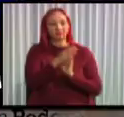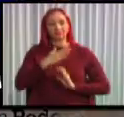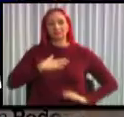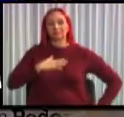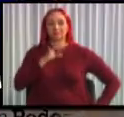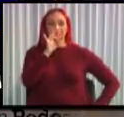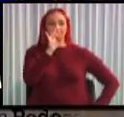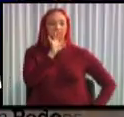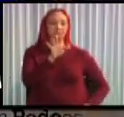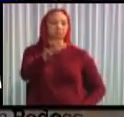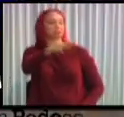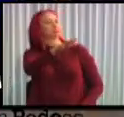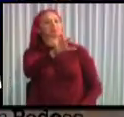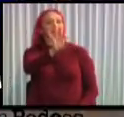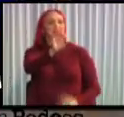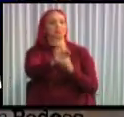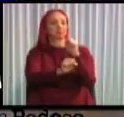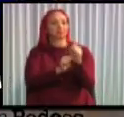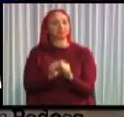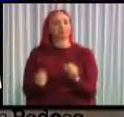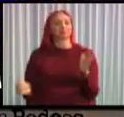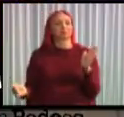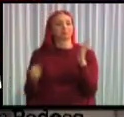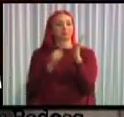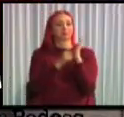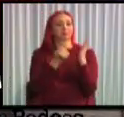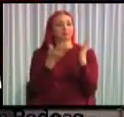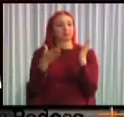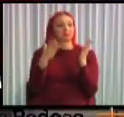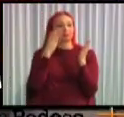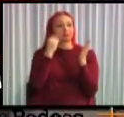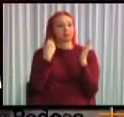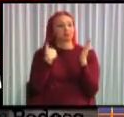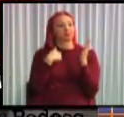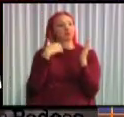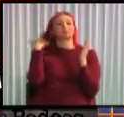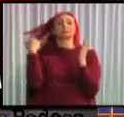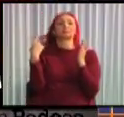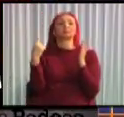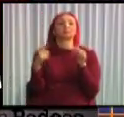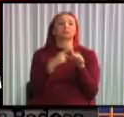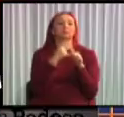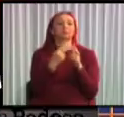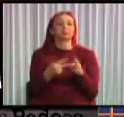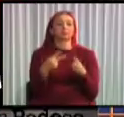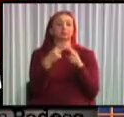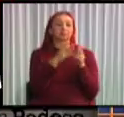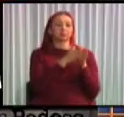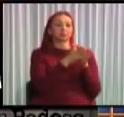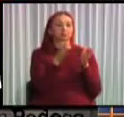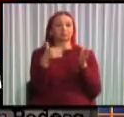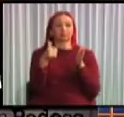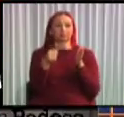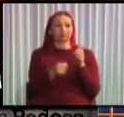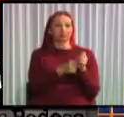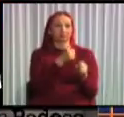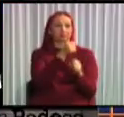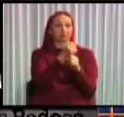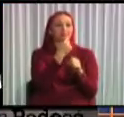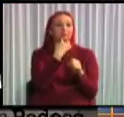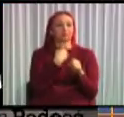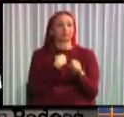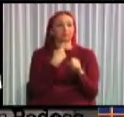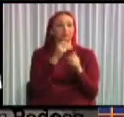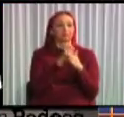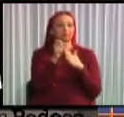los 8, 9 años, cuando llegaban a tocarle la puerta a mis abuelos, que fueron los primeros con los que viví yo, como de los 5 a los 10 años, y ya llegaban